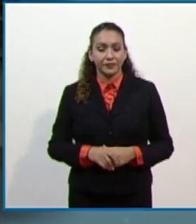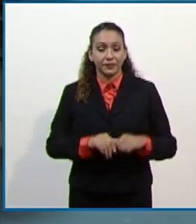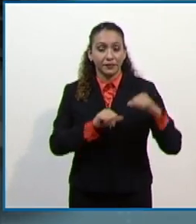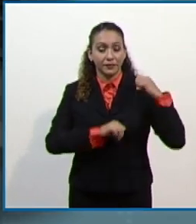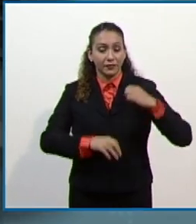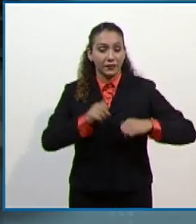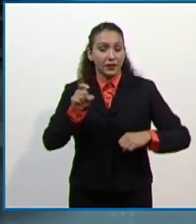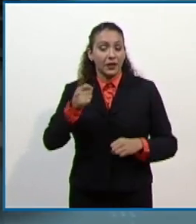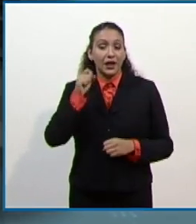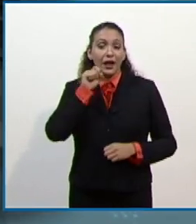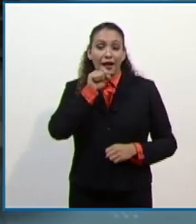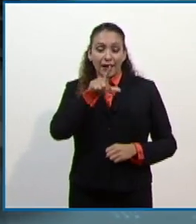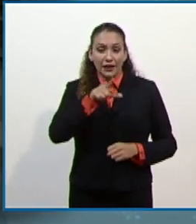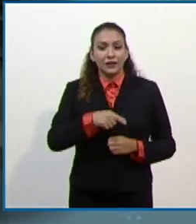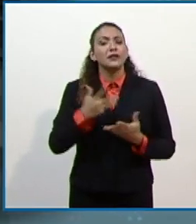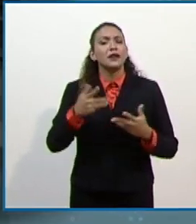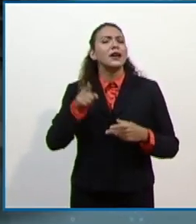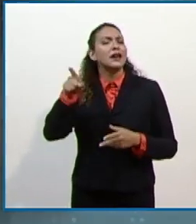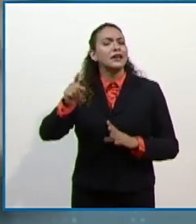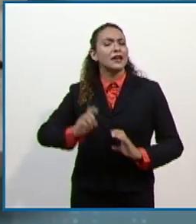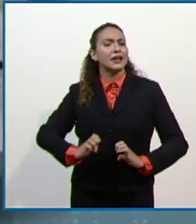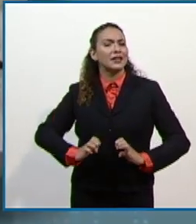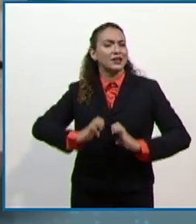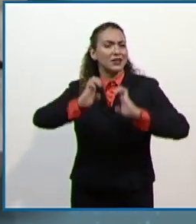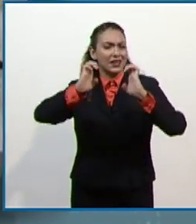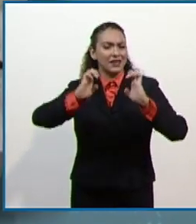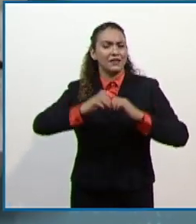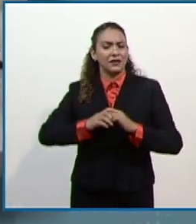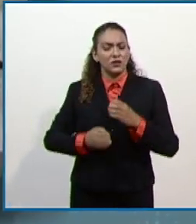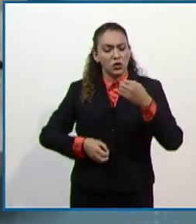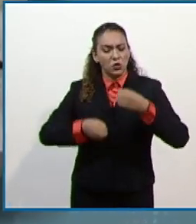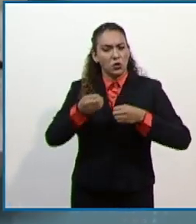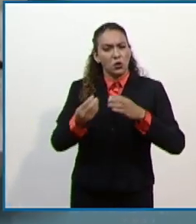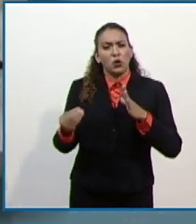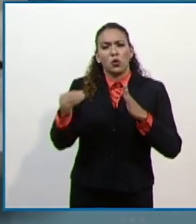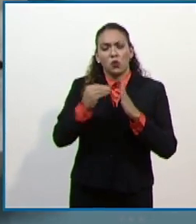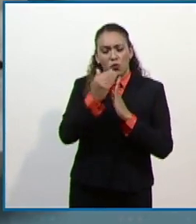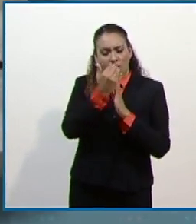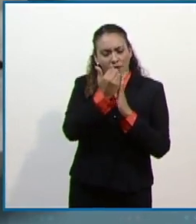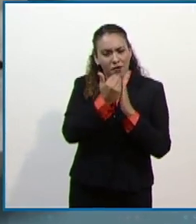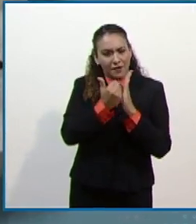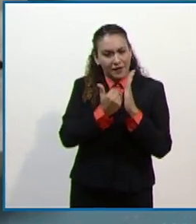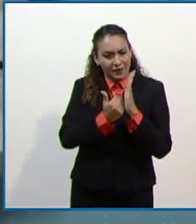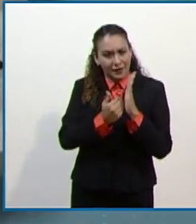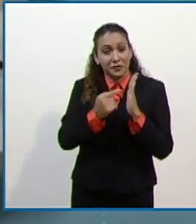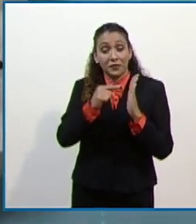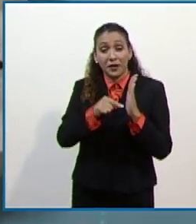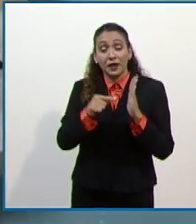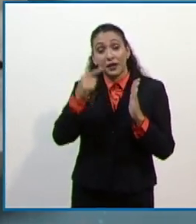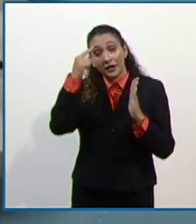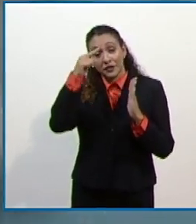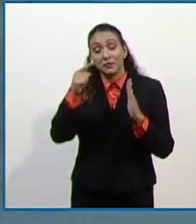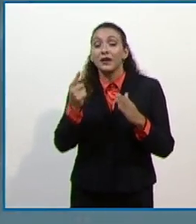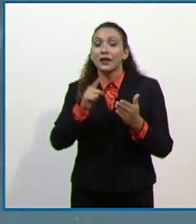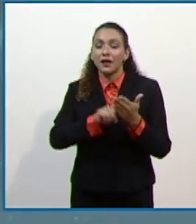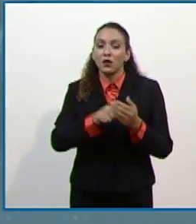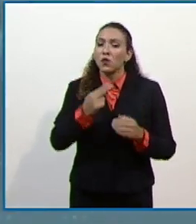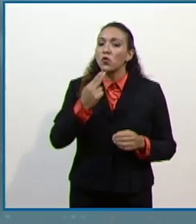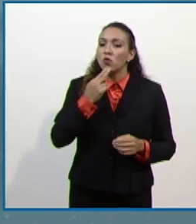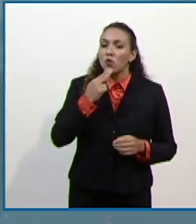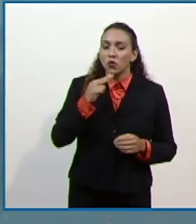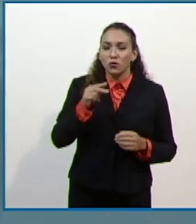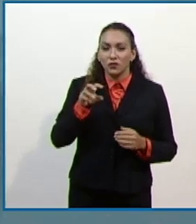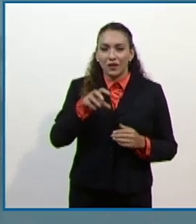de Jalisco implementó en el Palacio de Justicia el uso de códigos Navilens, una señalética digital y universal basada